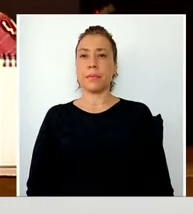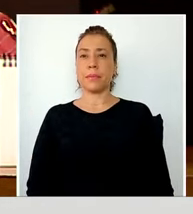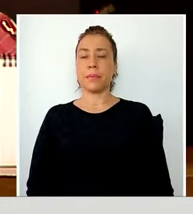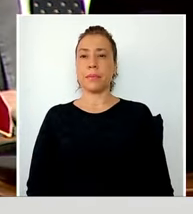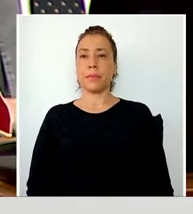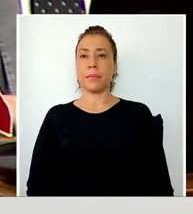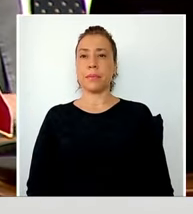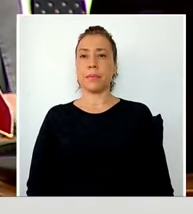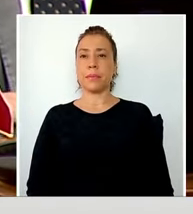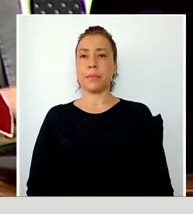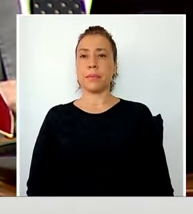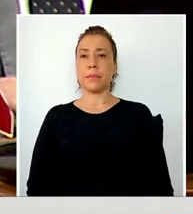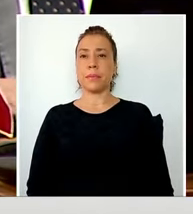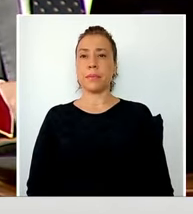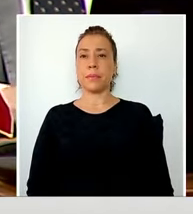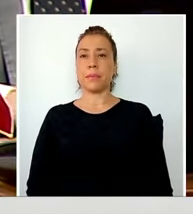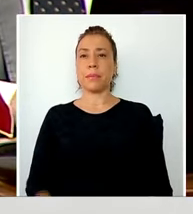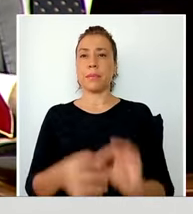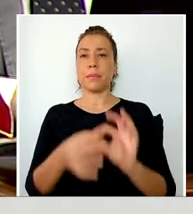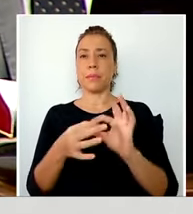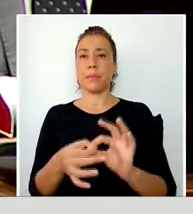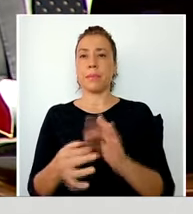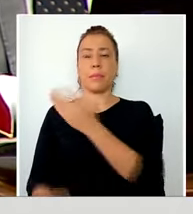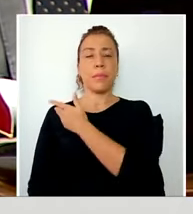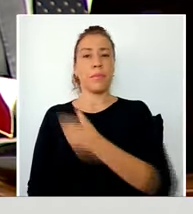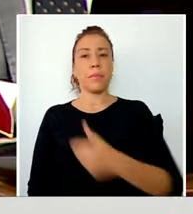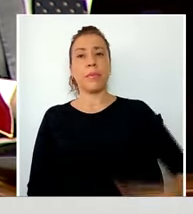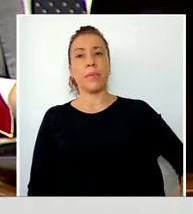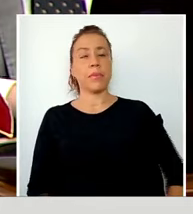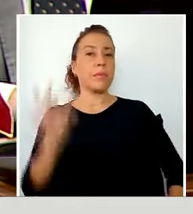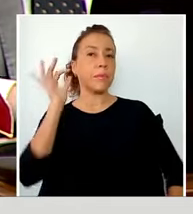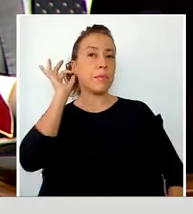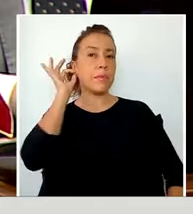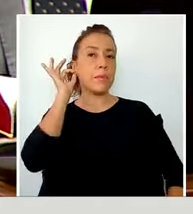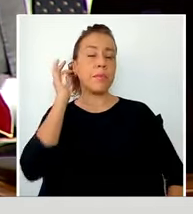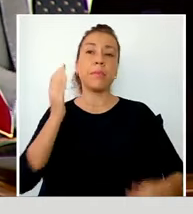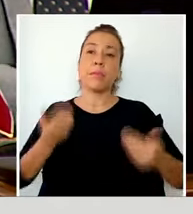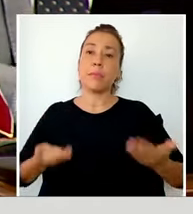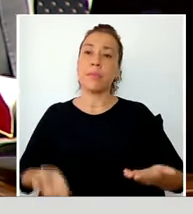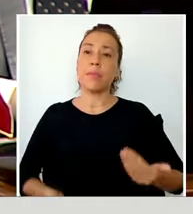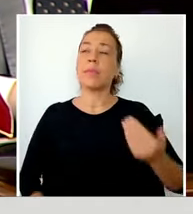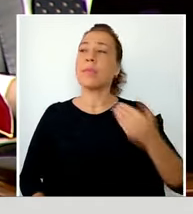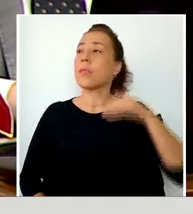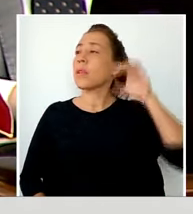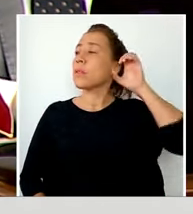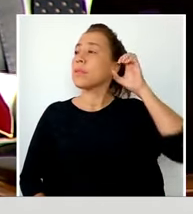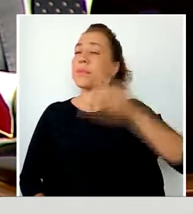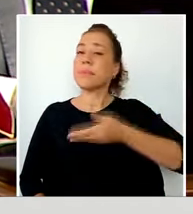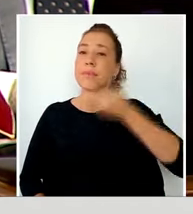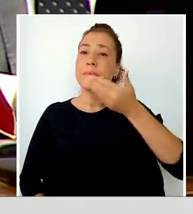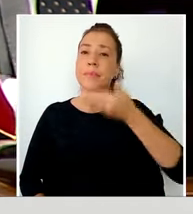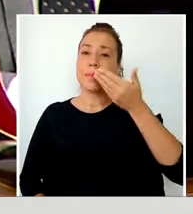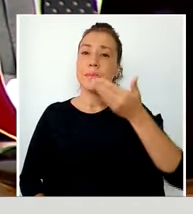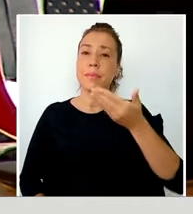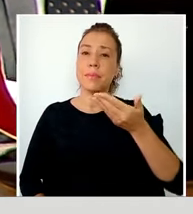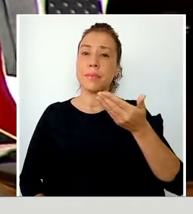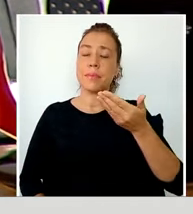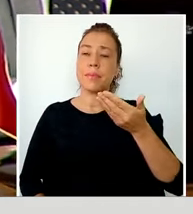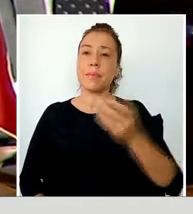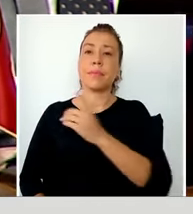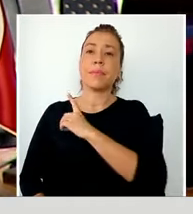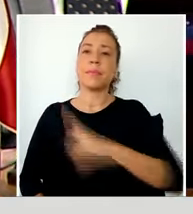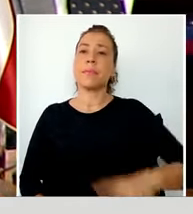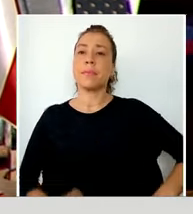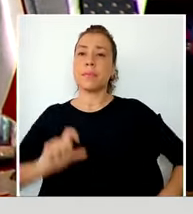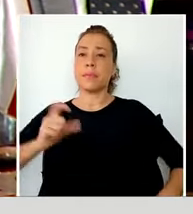Muchas gracias presidenta bueno escuchar la intervención hace un rato del diputado González por